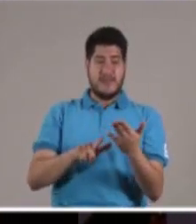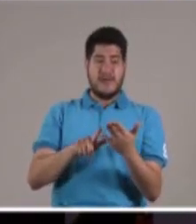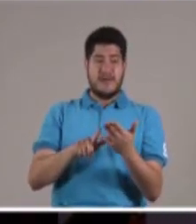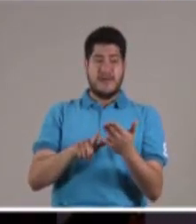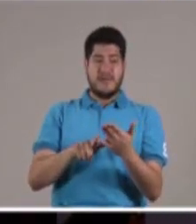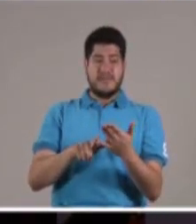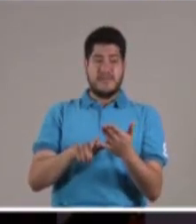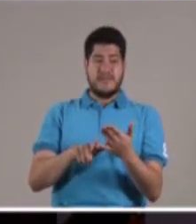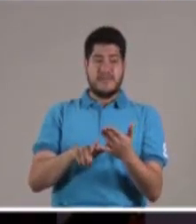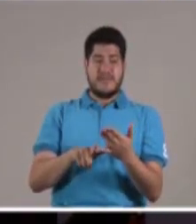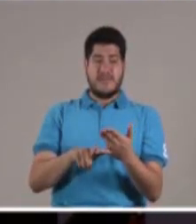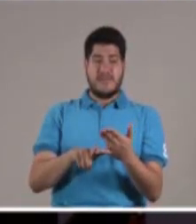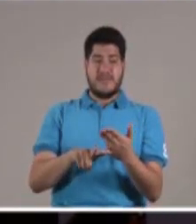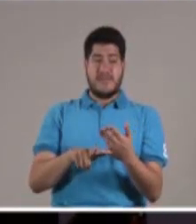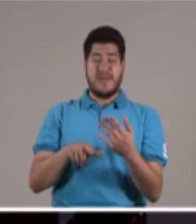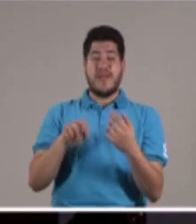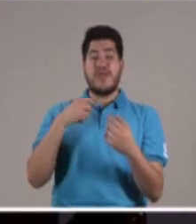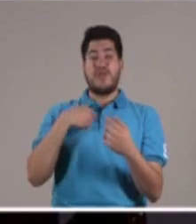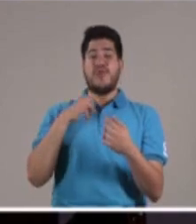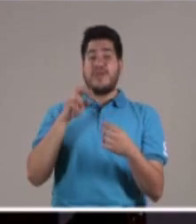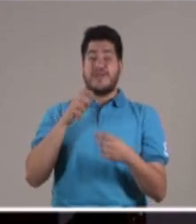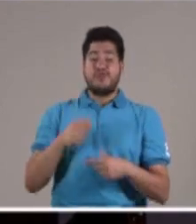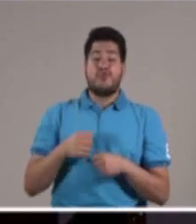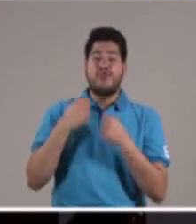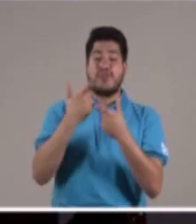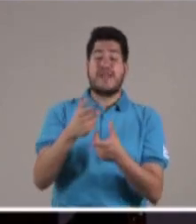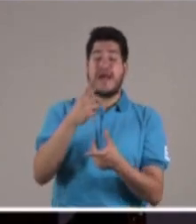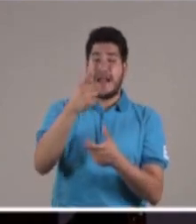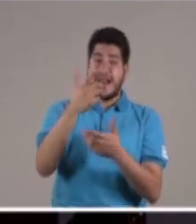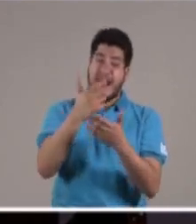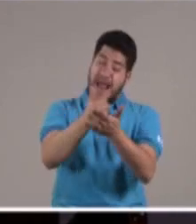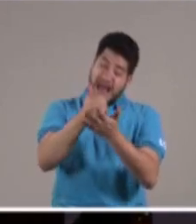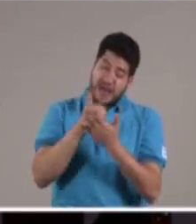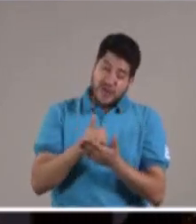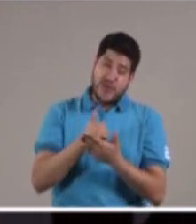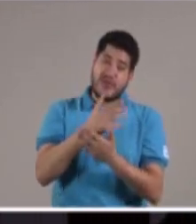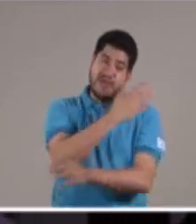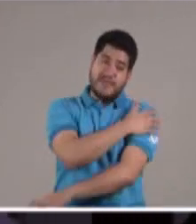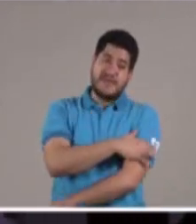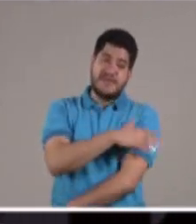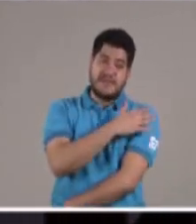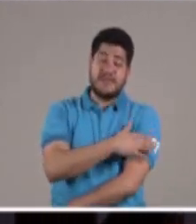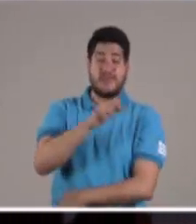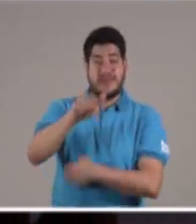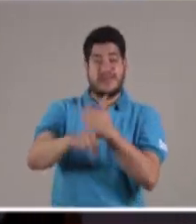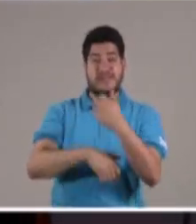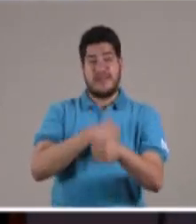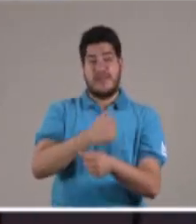sin tirarle una cuerda de misericordia en el año de la Misericordia